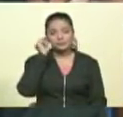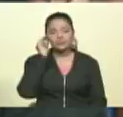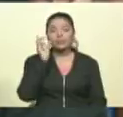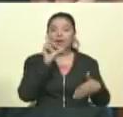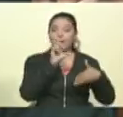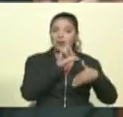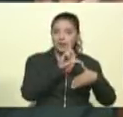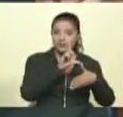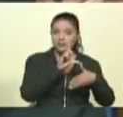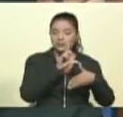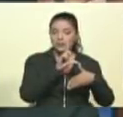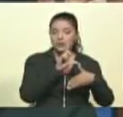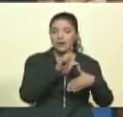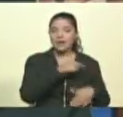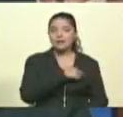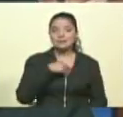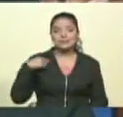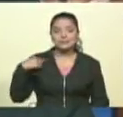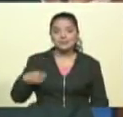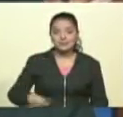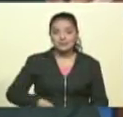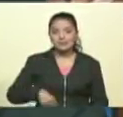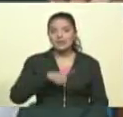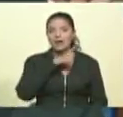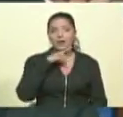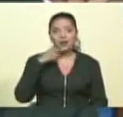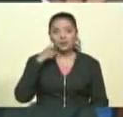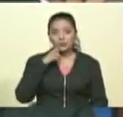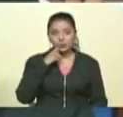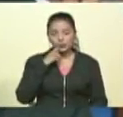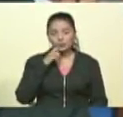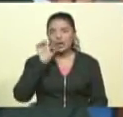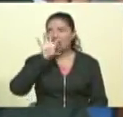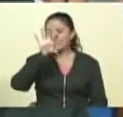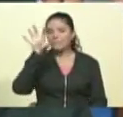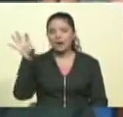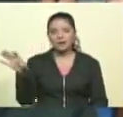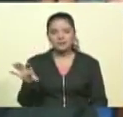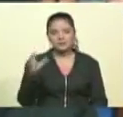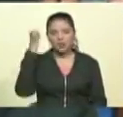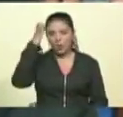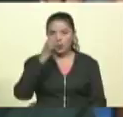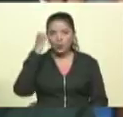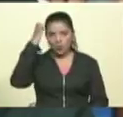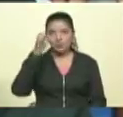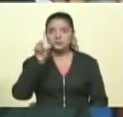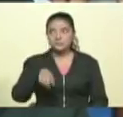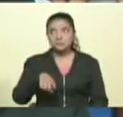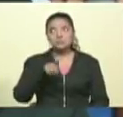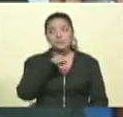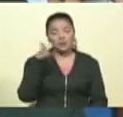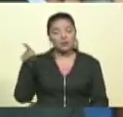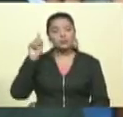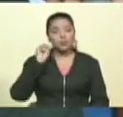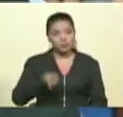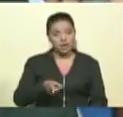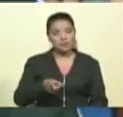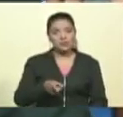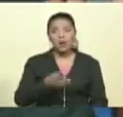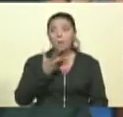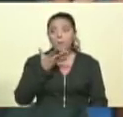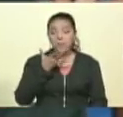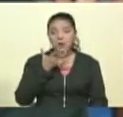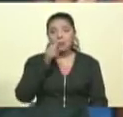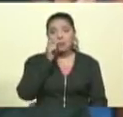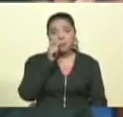Latina, China, Rusia y países de Europa, quienes están en el deber, en caso de que este